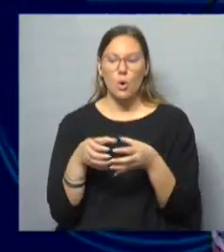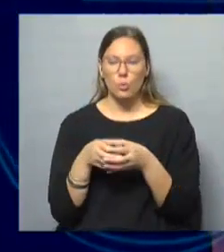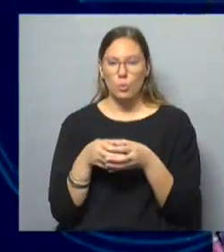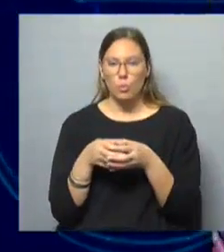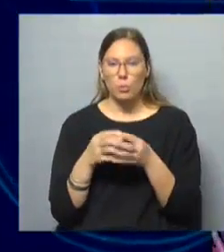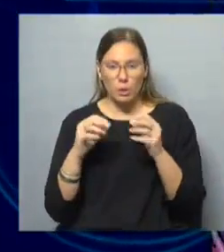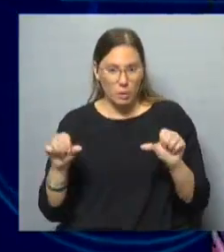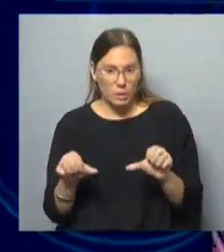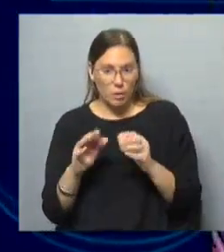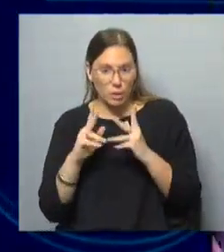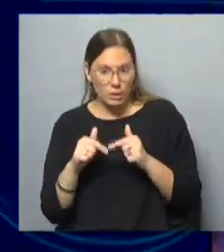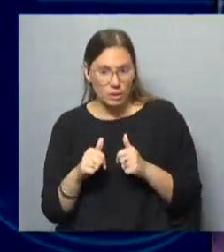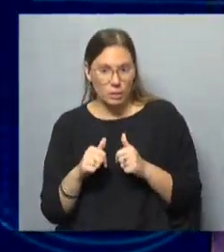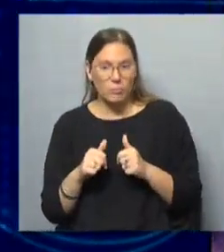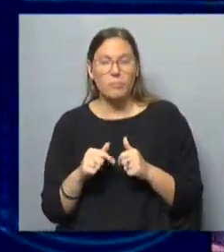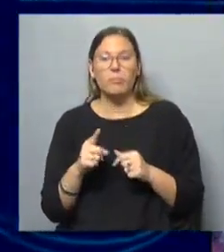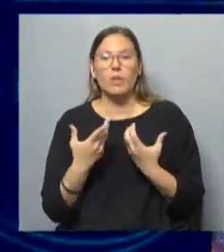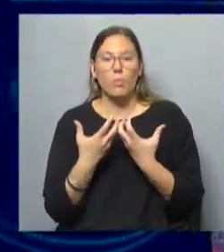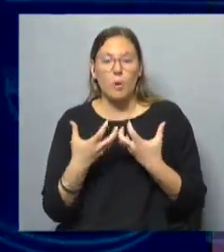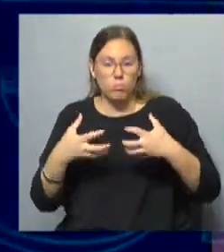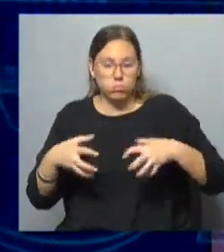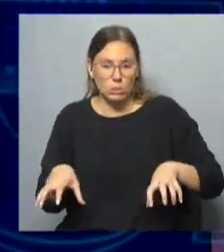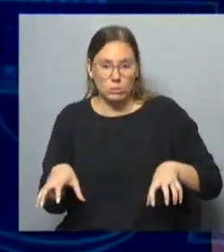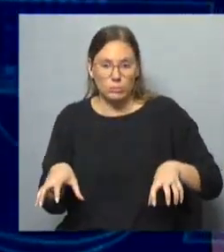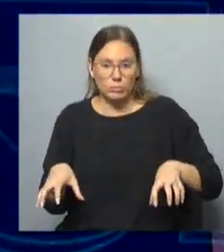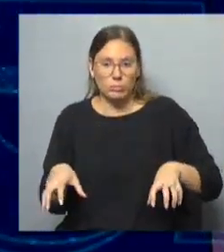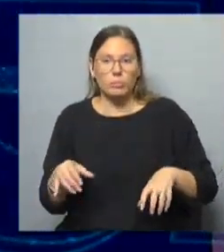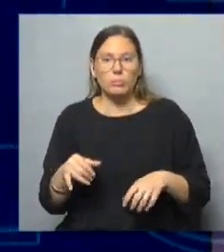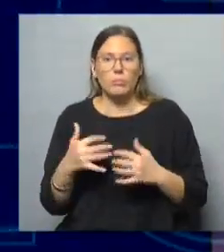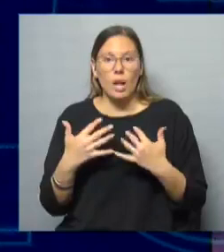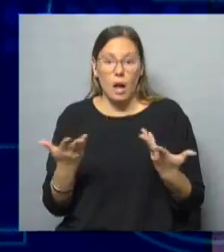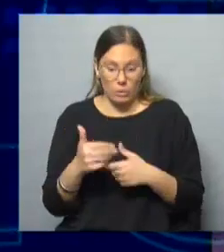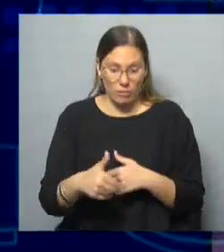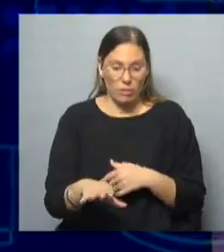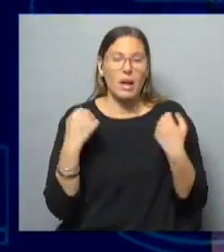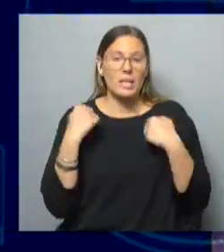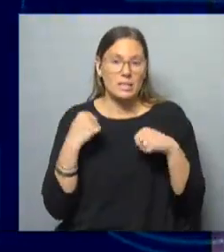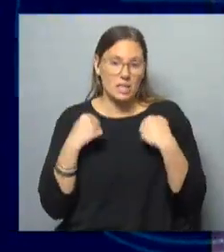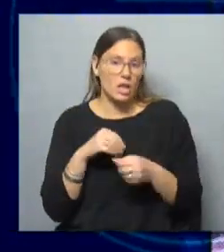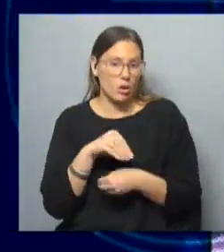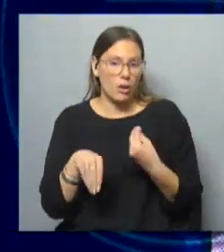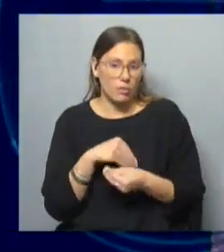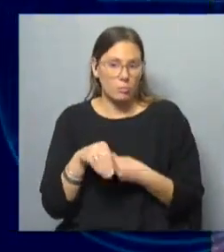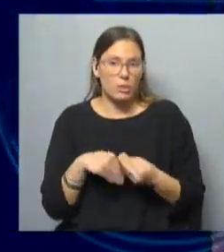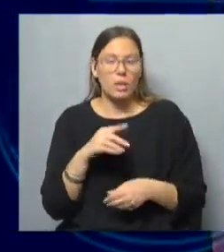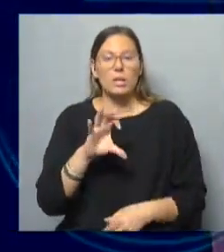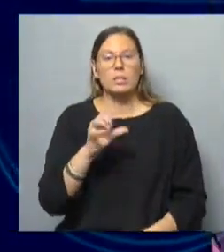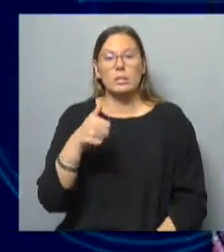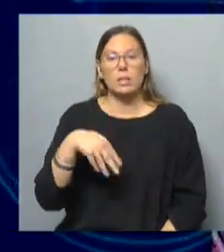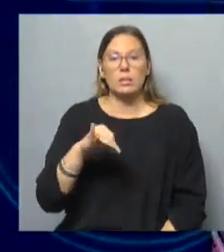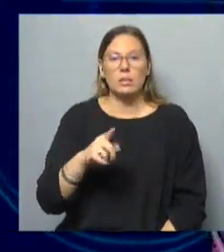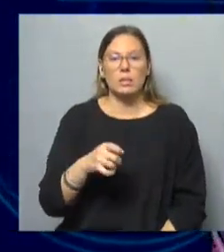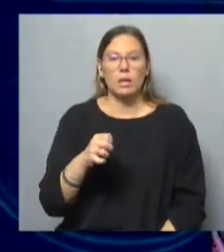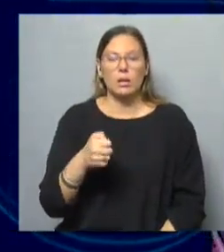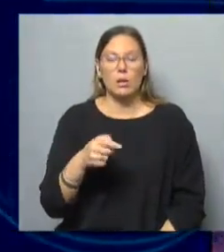armar finalmente? Me comentabas que va a estar como dividido en dos bandas el espectáculo. Un rato vamos a hallar con ellos, con Santiago,